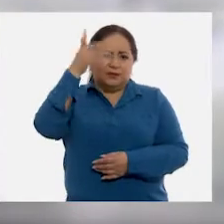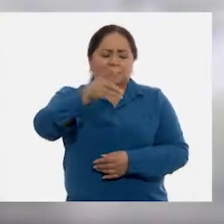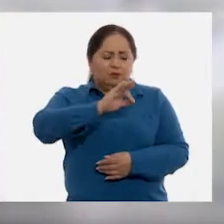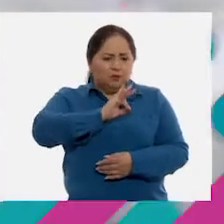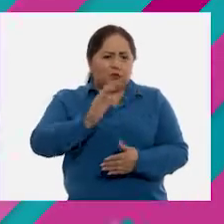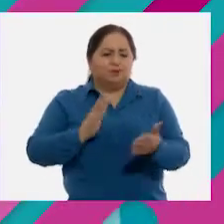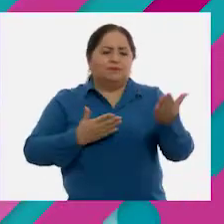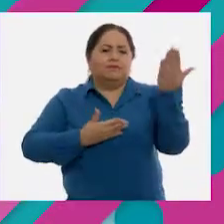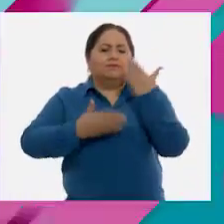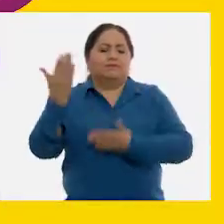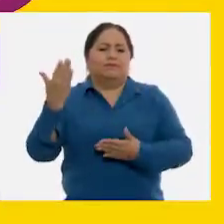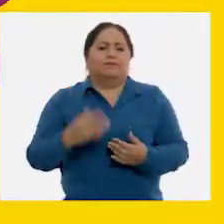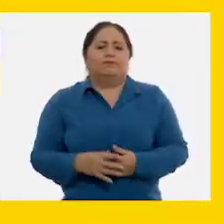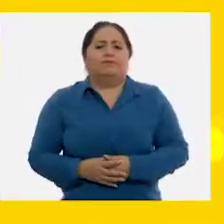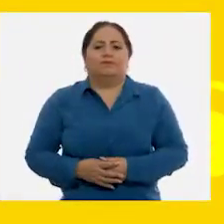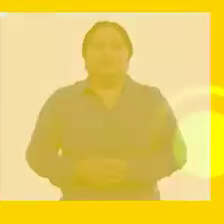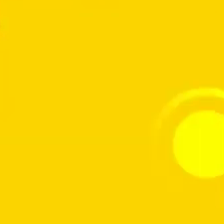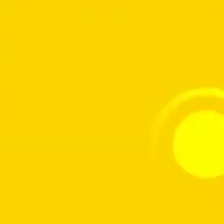puedes llegar.